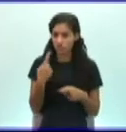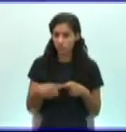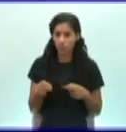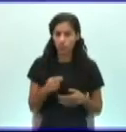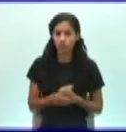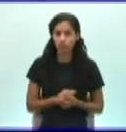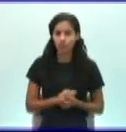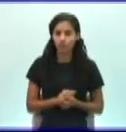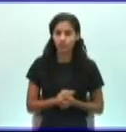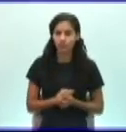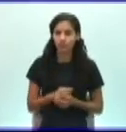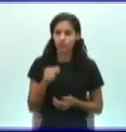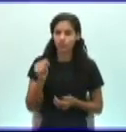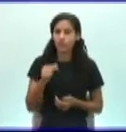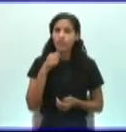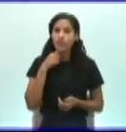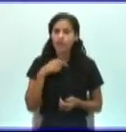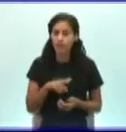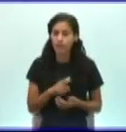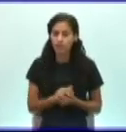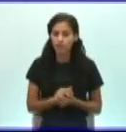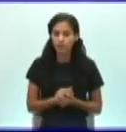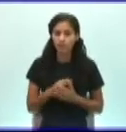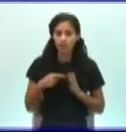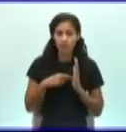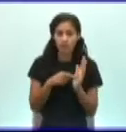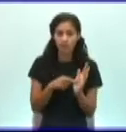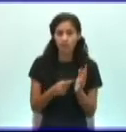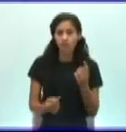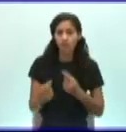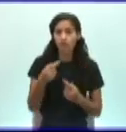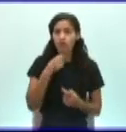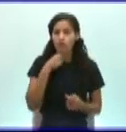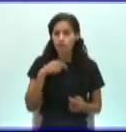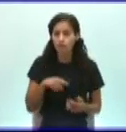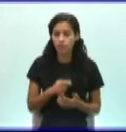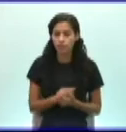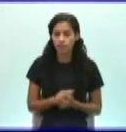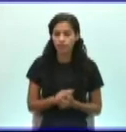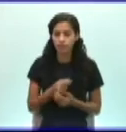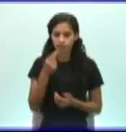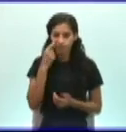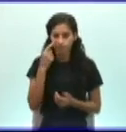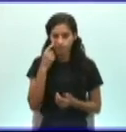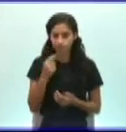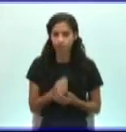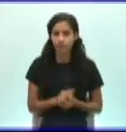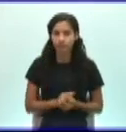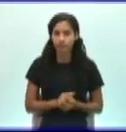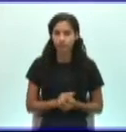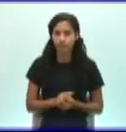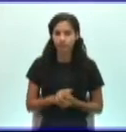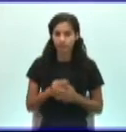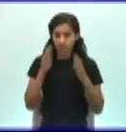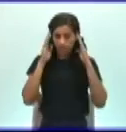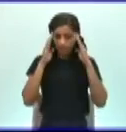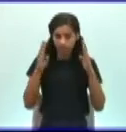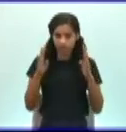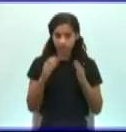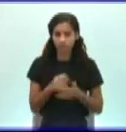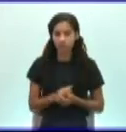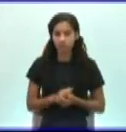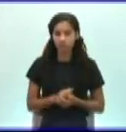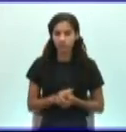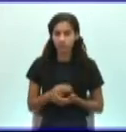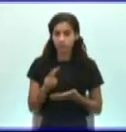sílabas. En este caso, les traigo algunos ejemplos. Vamos a verlos. Presten atención.